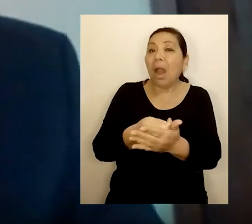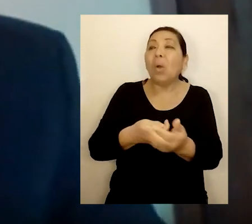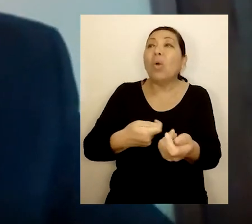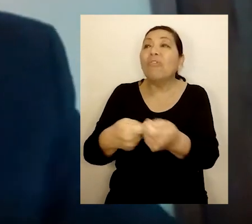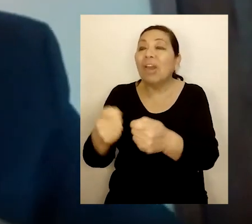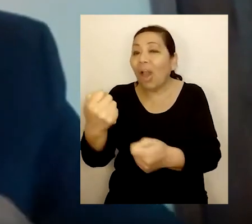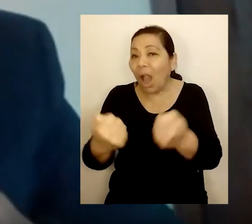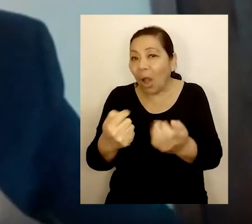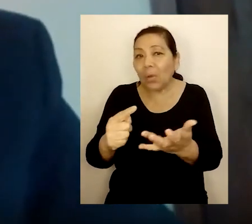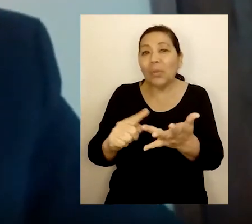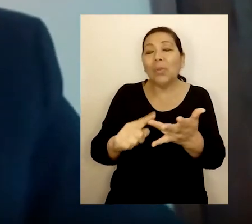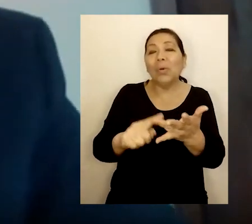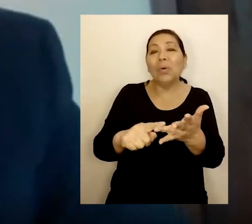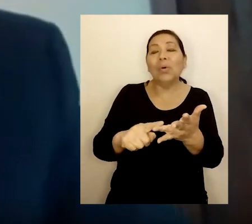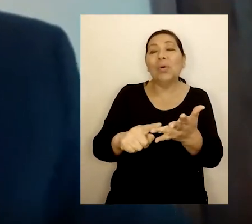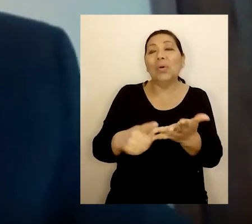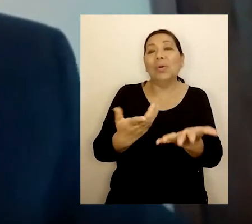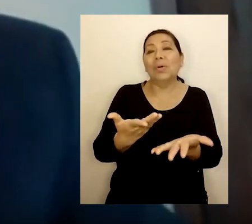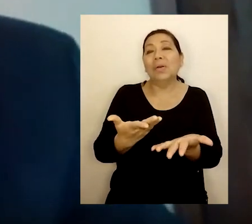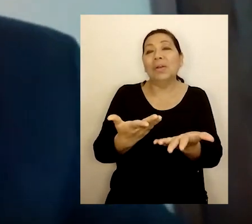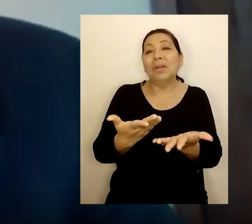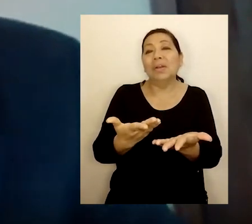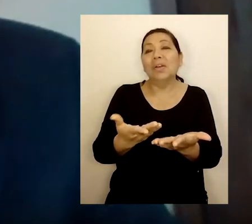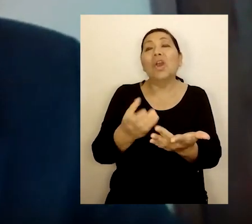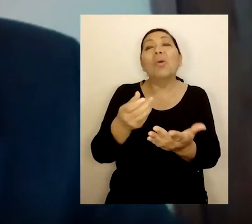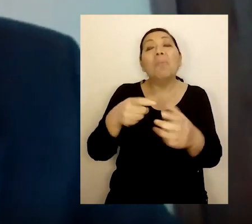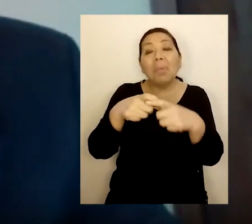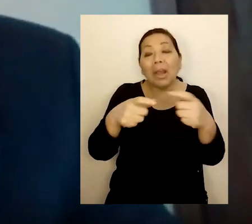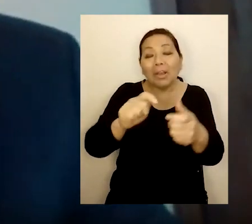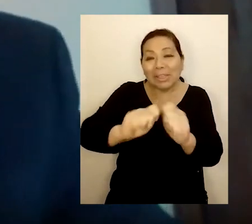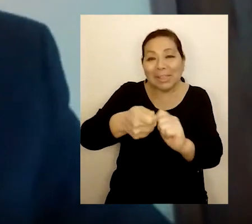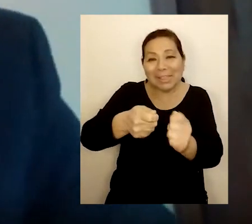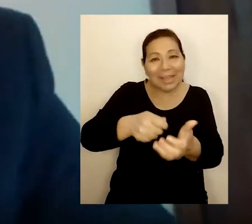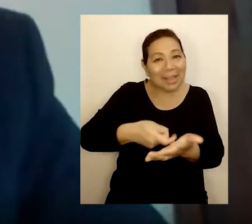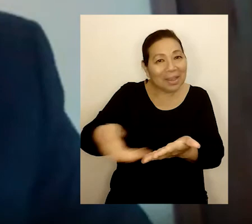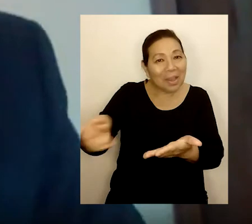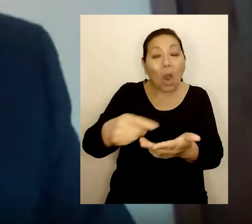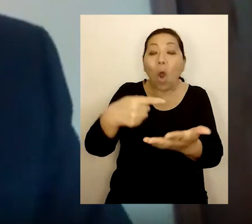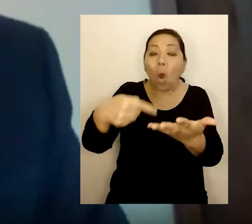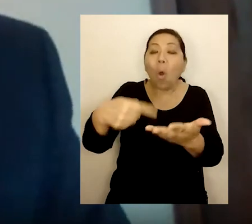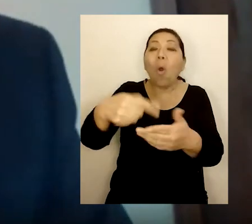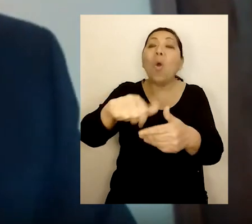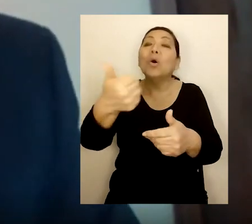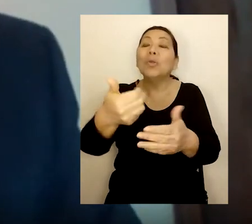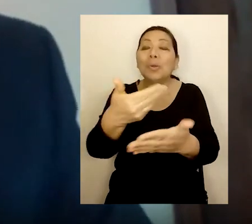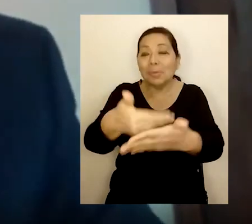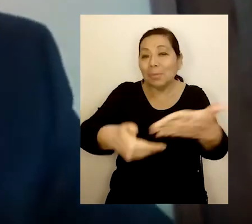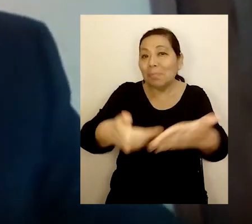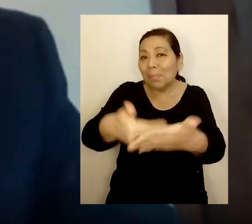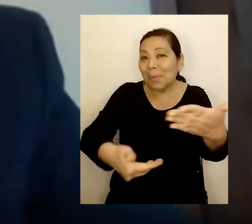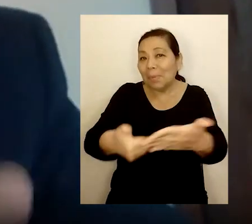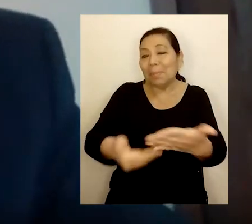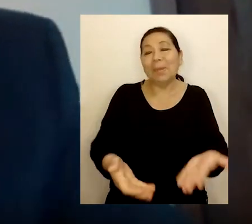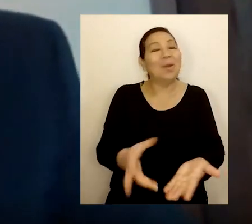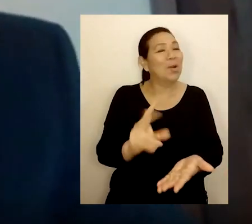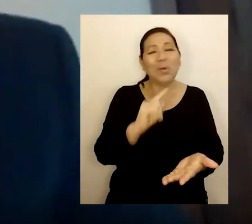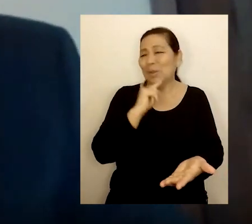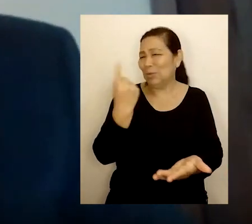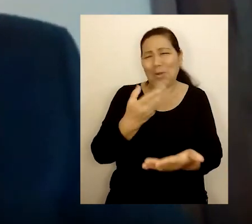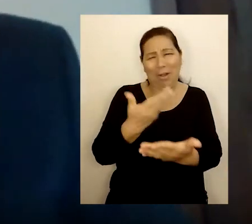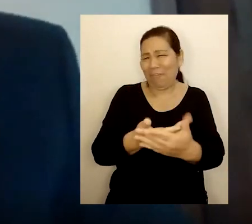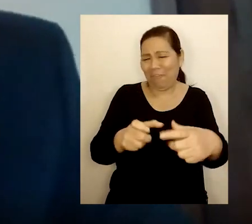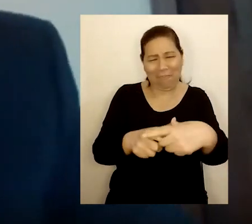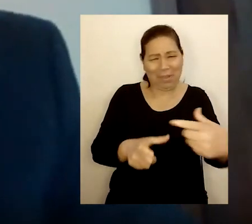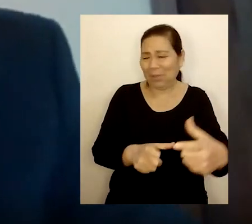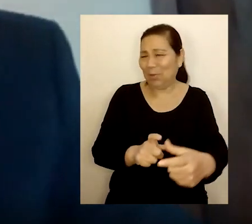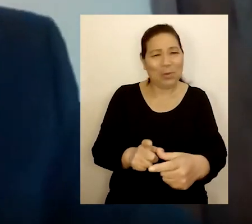flete, el pago de con cheque y otros documentos. Entonces, no es solo la